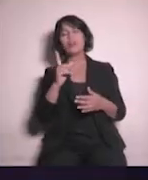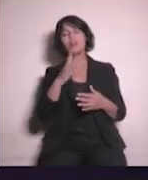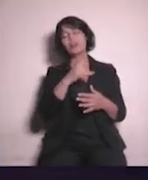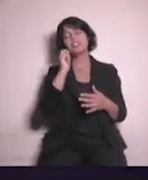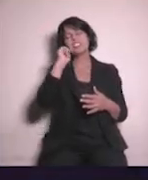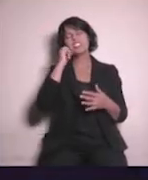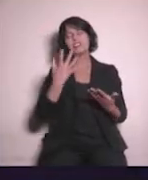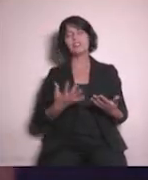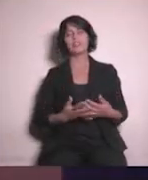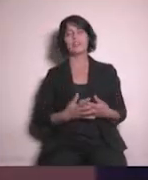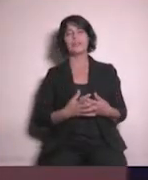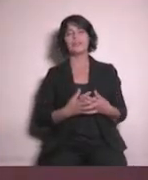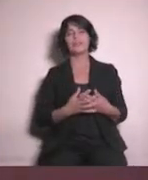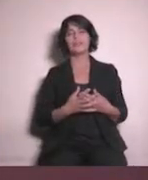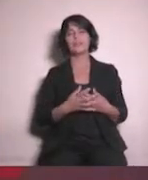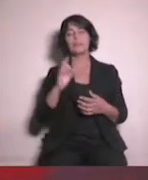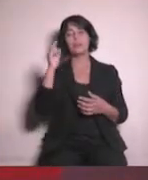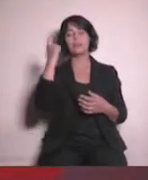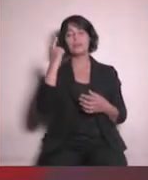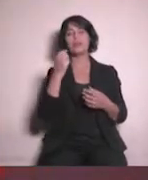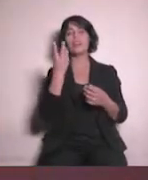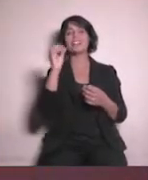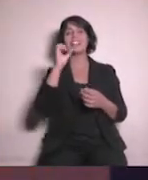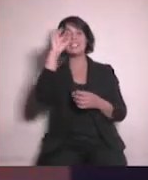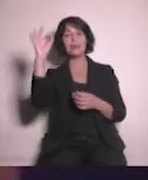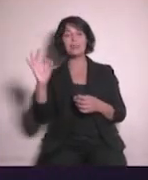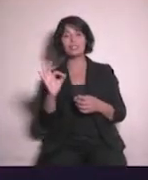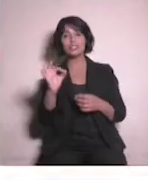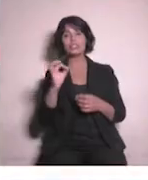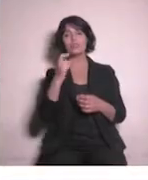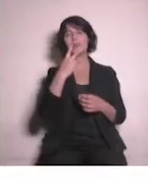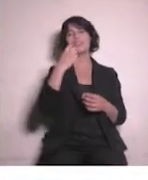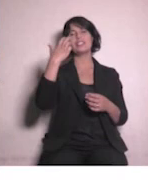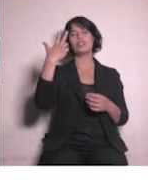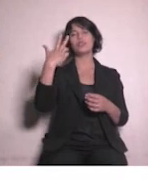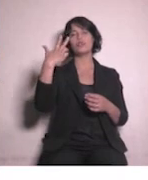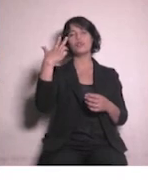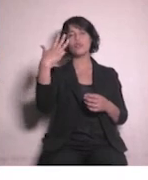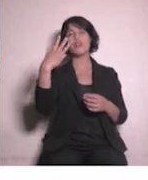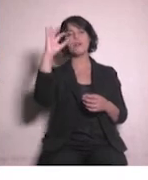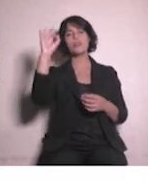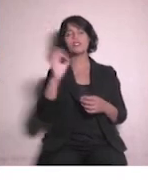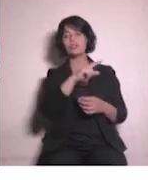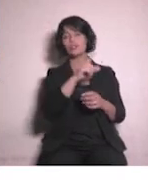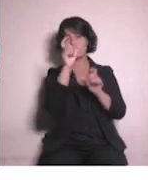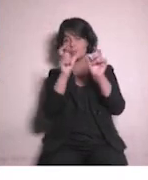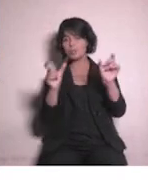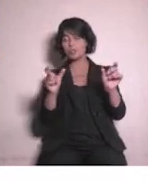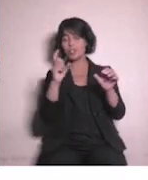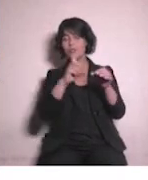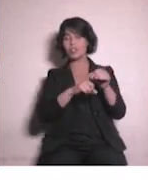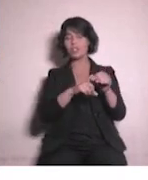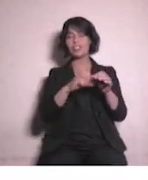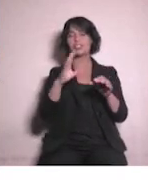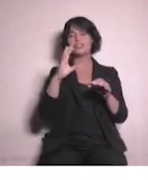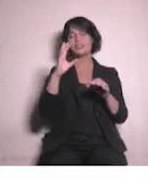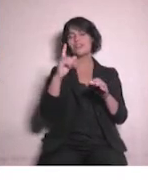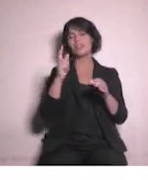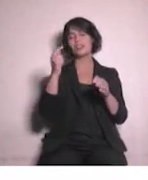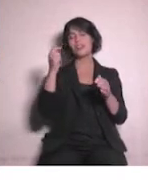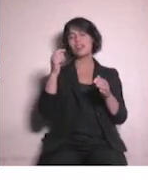son. En primer lugar, encontramos que el 30%, 29% de ellos son el cotizante